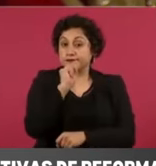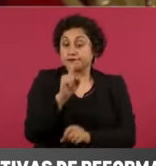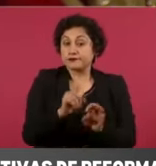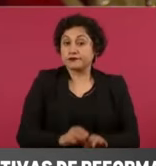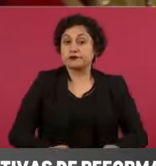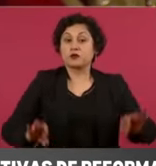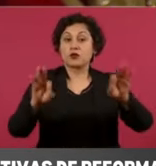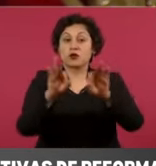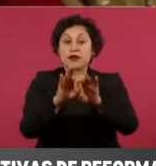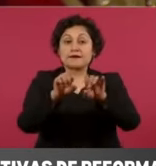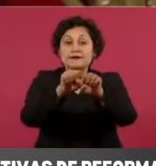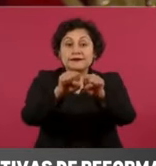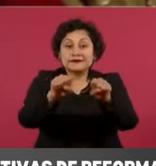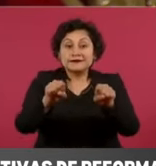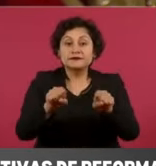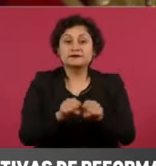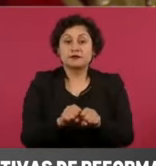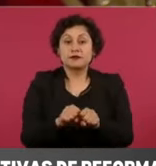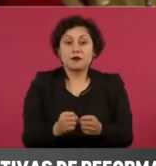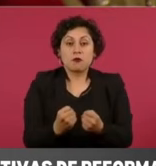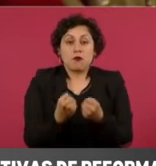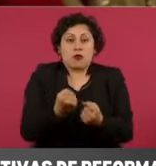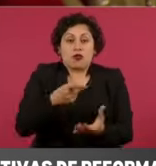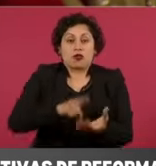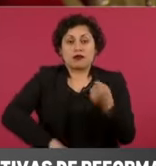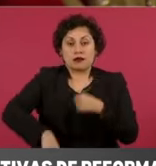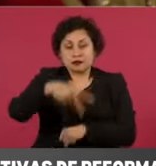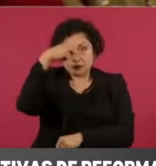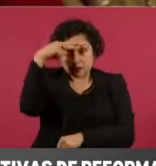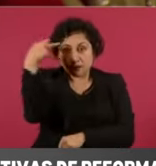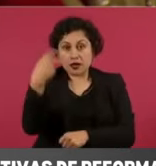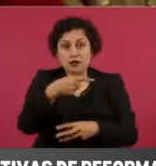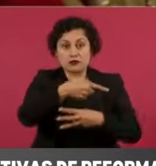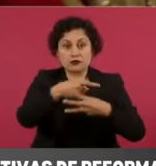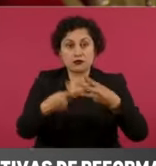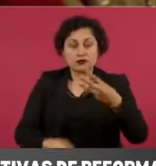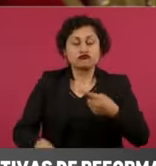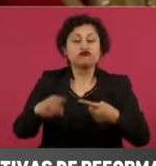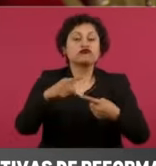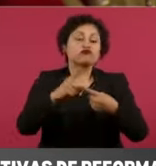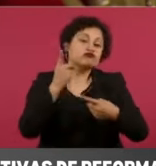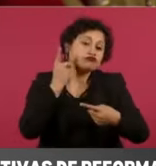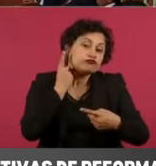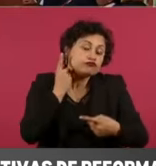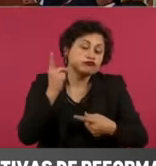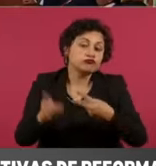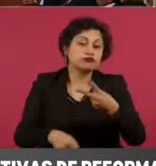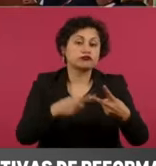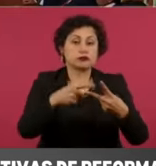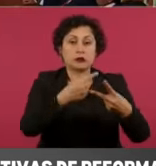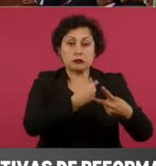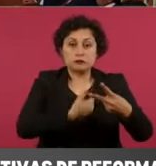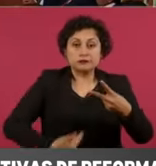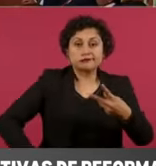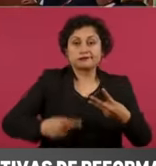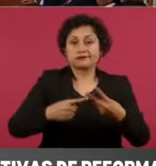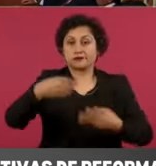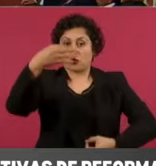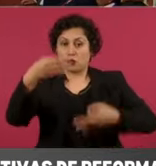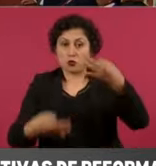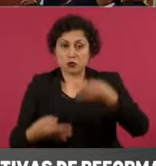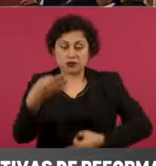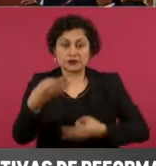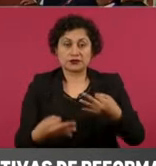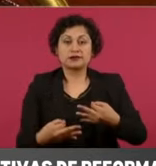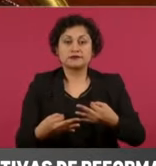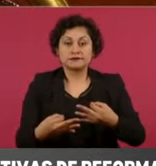legislativo y judicial. El postulado de que el gobierno liberal debe sustituir